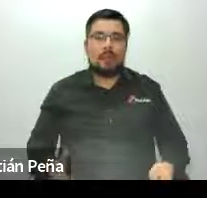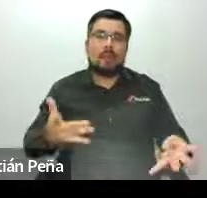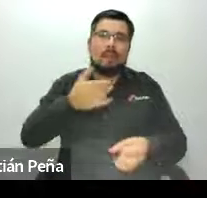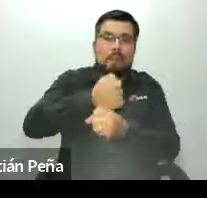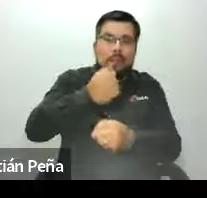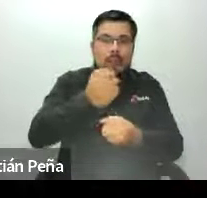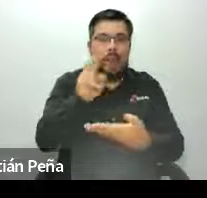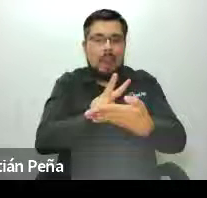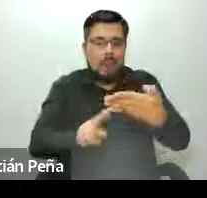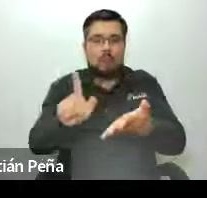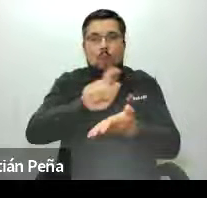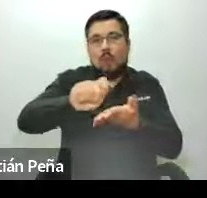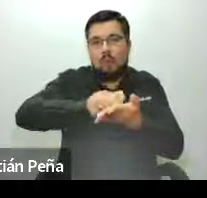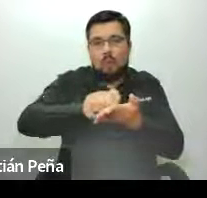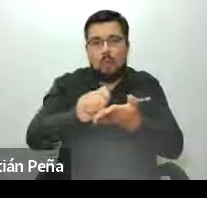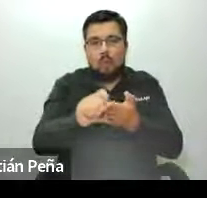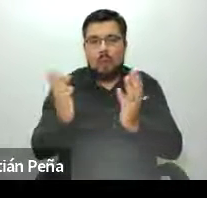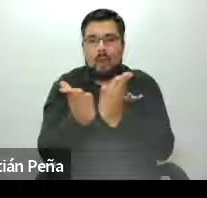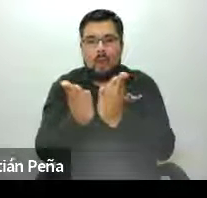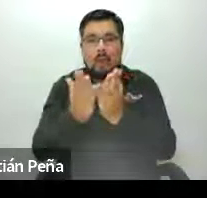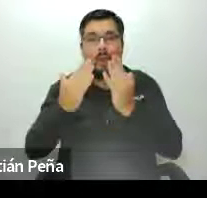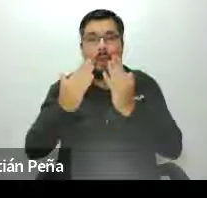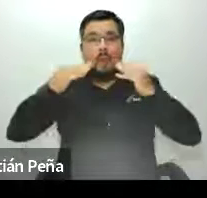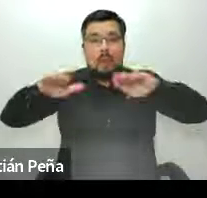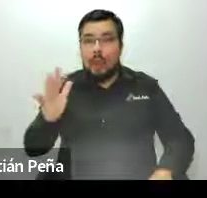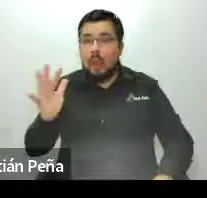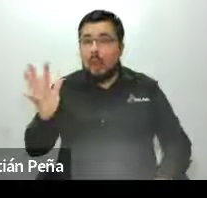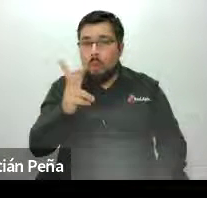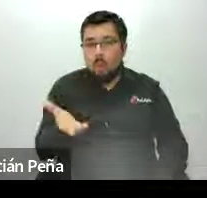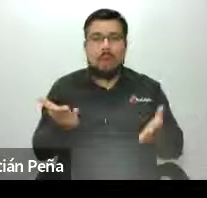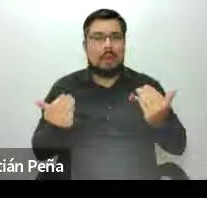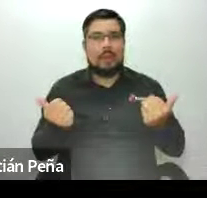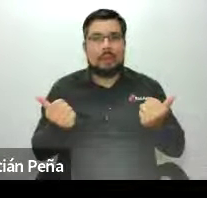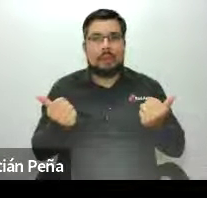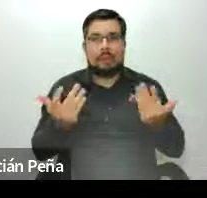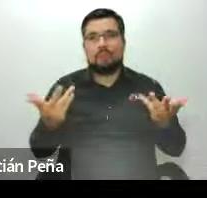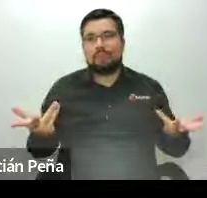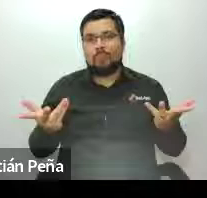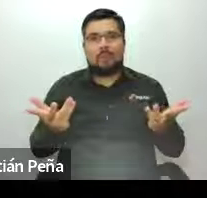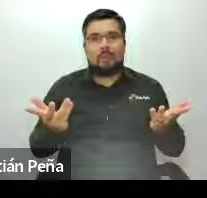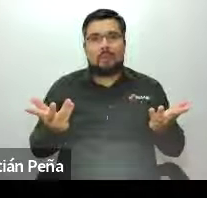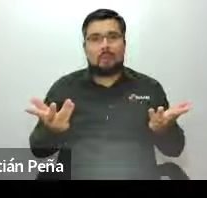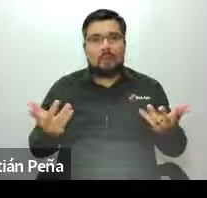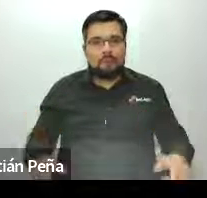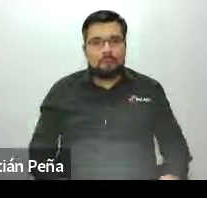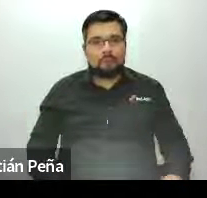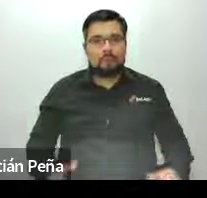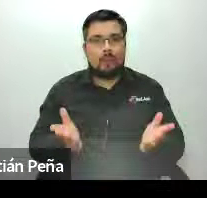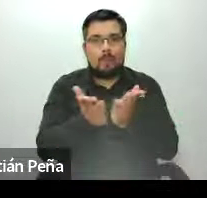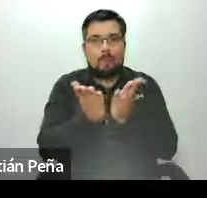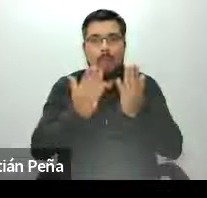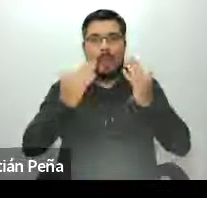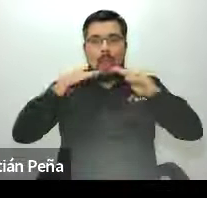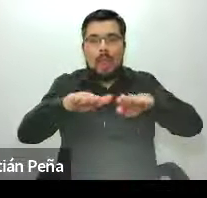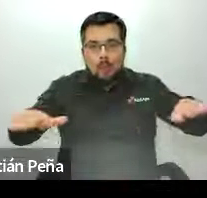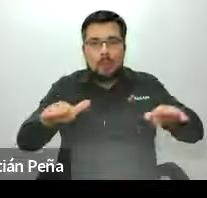estudiante no la tiene, y eso ya lo hemos visto, ¿no es cierto? También ha sido una necesidad no solo de estudiantes con discapacidad o necesidades educativas especiales, sino que también en frente a